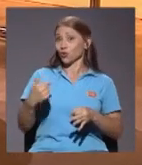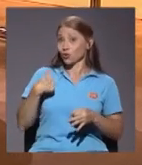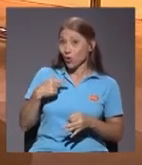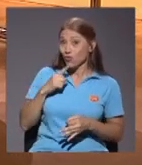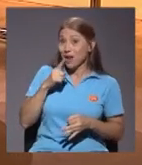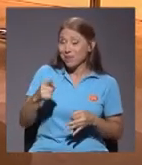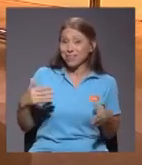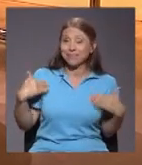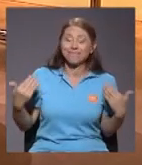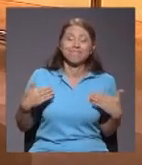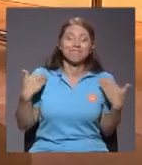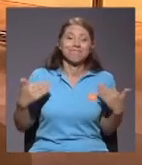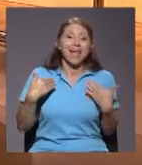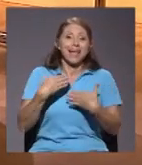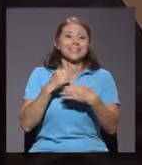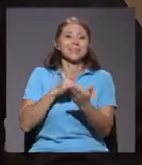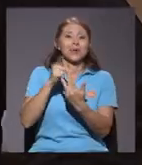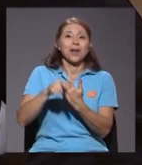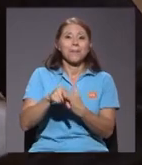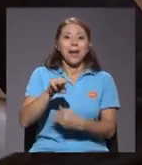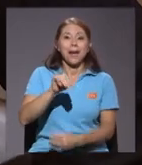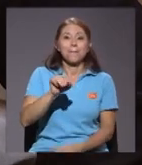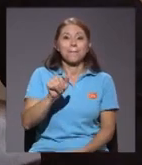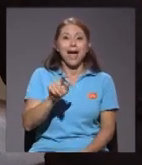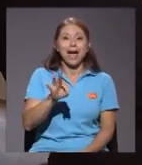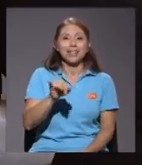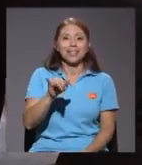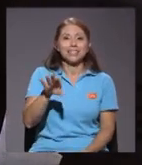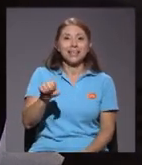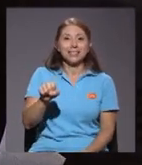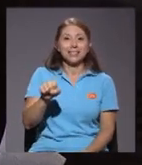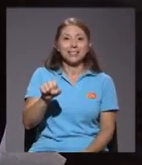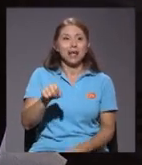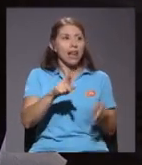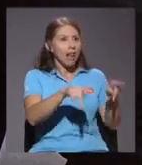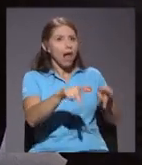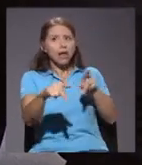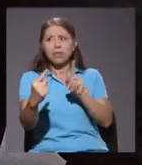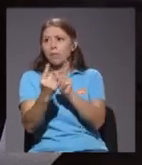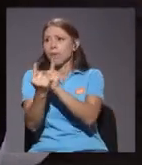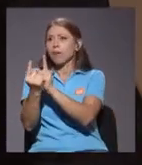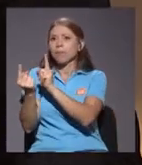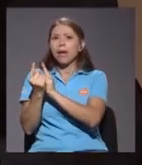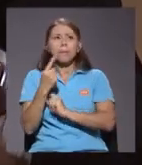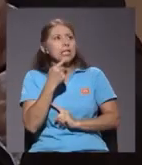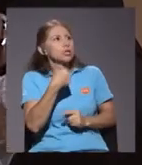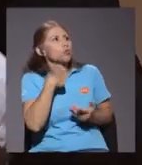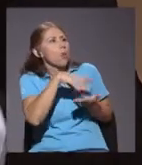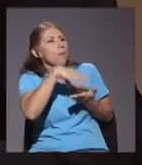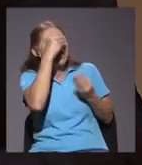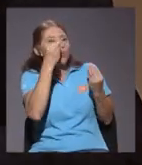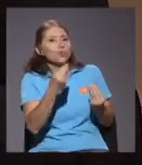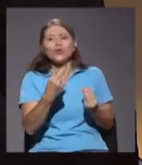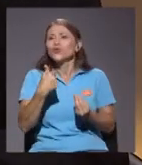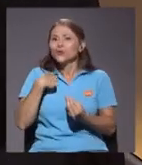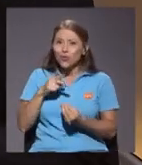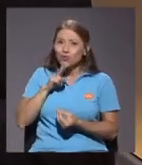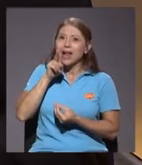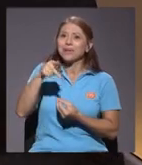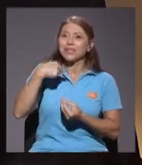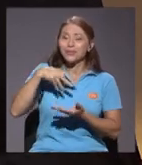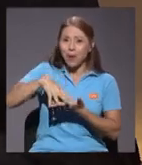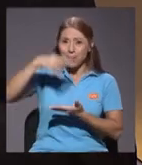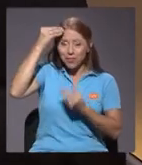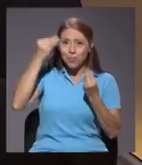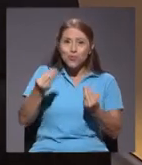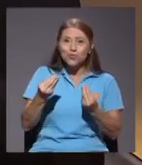porque a mí la gente en la calle me dice mira como aprende matices y yo le digo el que más aprende soy yo realmente tengo una clase de los lunes una clase los martes una